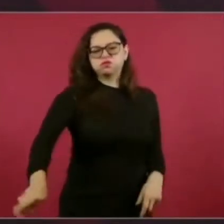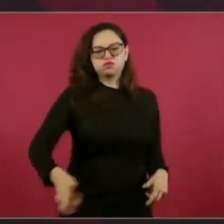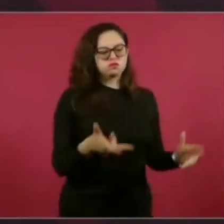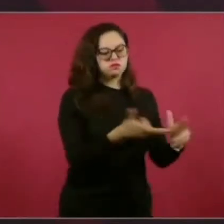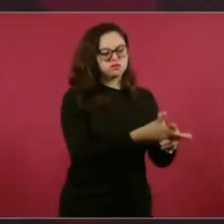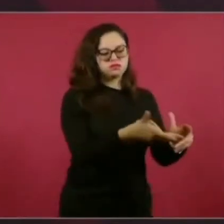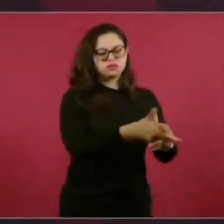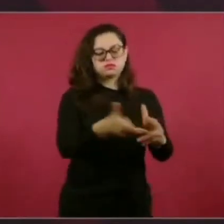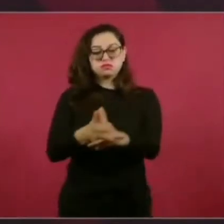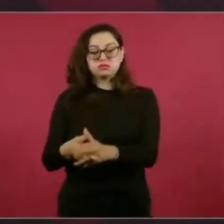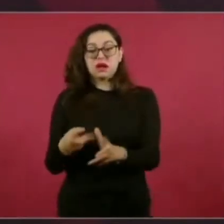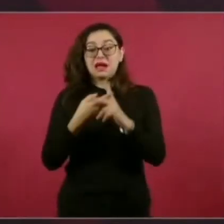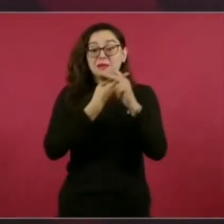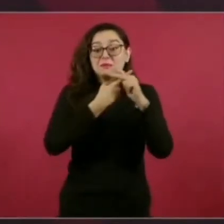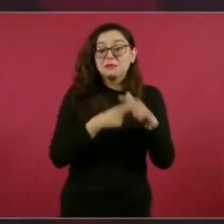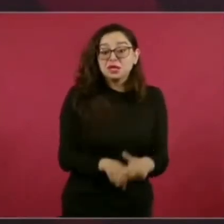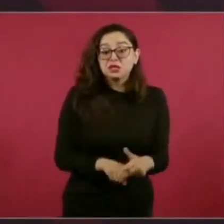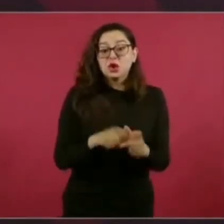2011,